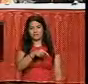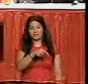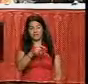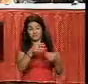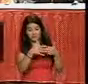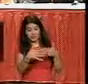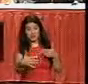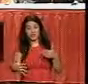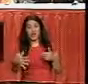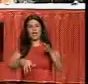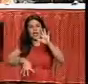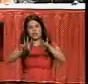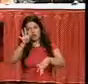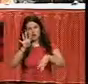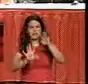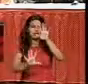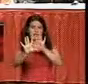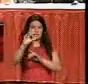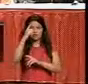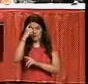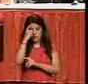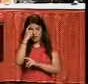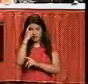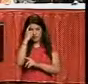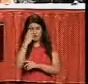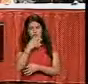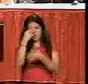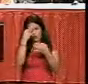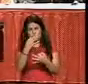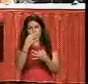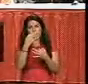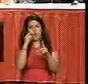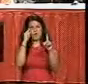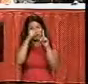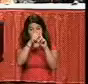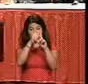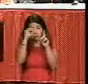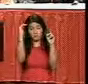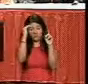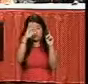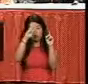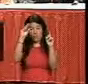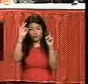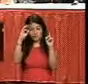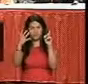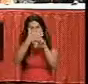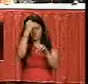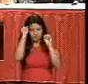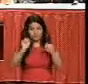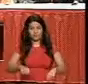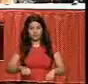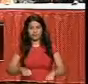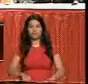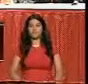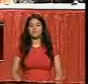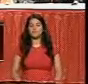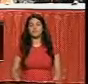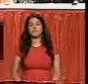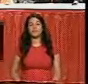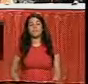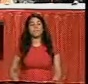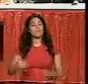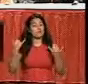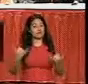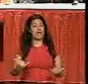14 días 15 días del año vamos a lograr cumplir la meta de la gran misión vivienda este año y ya se están construyendo